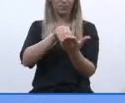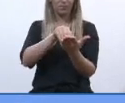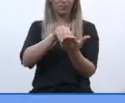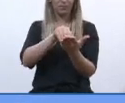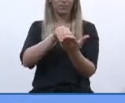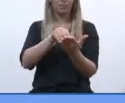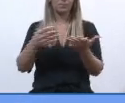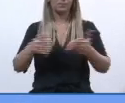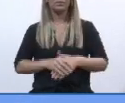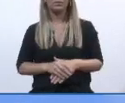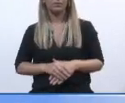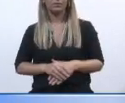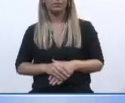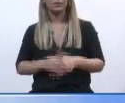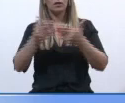Presidenta,